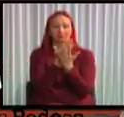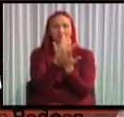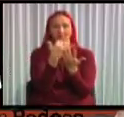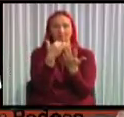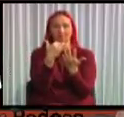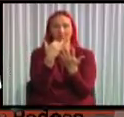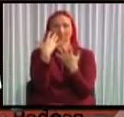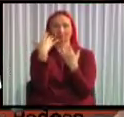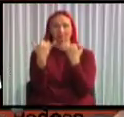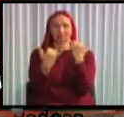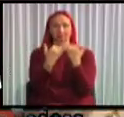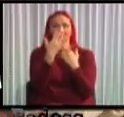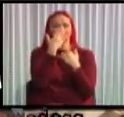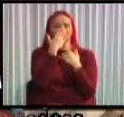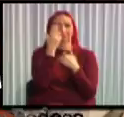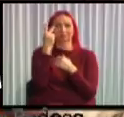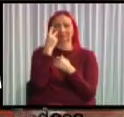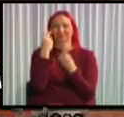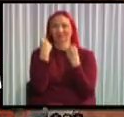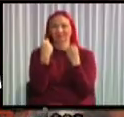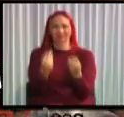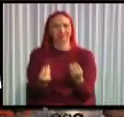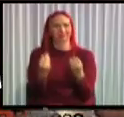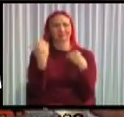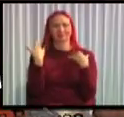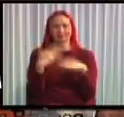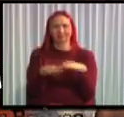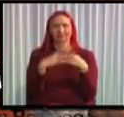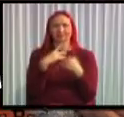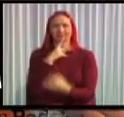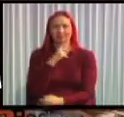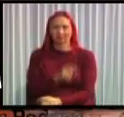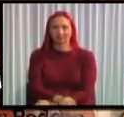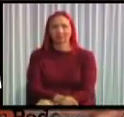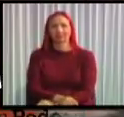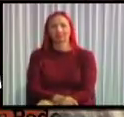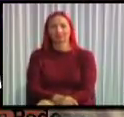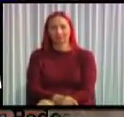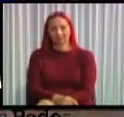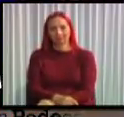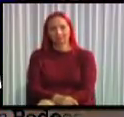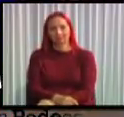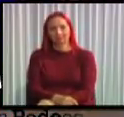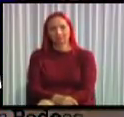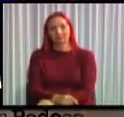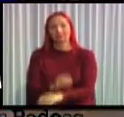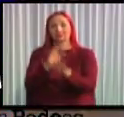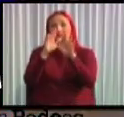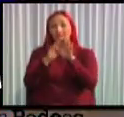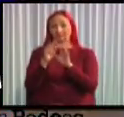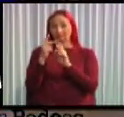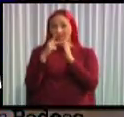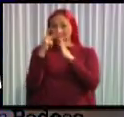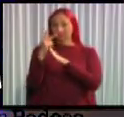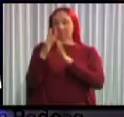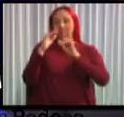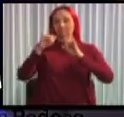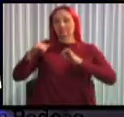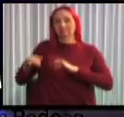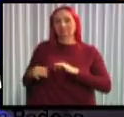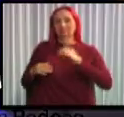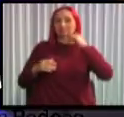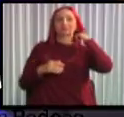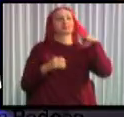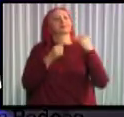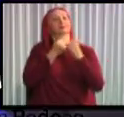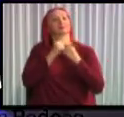en un teléfono, saben llamar a papá, a mamá. Eso es increíble. Don Walter Jiménez dice, excelente programa. Jugábamos Salve el